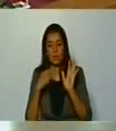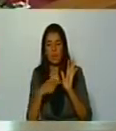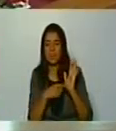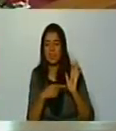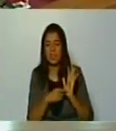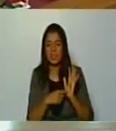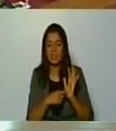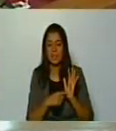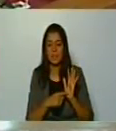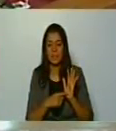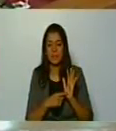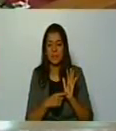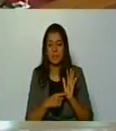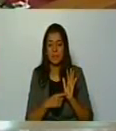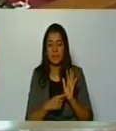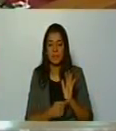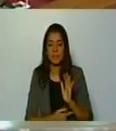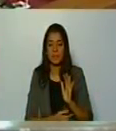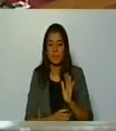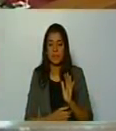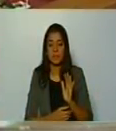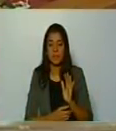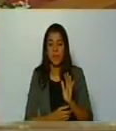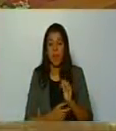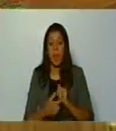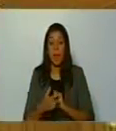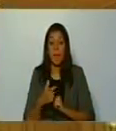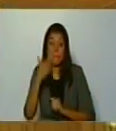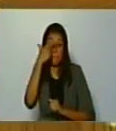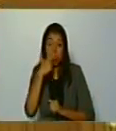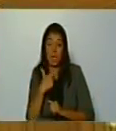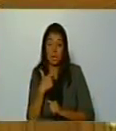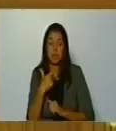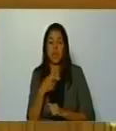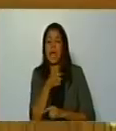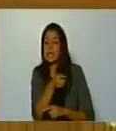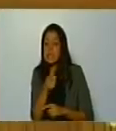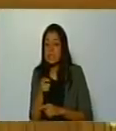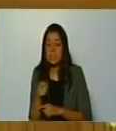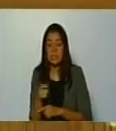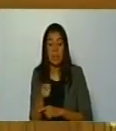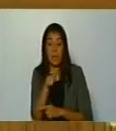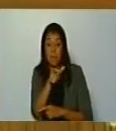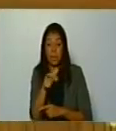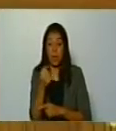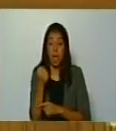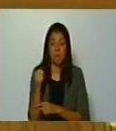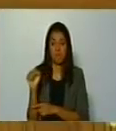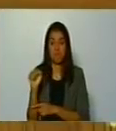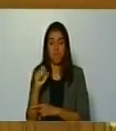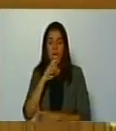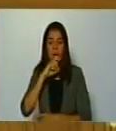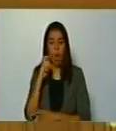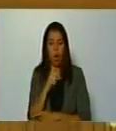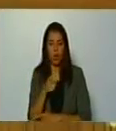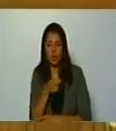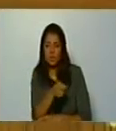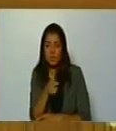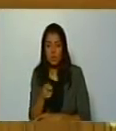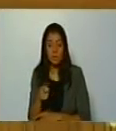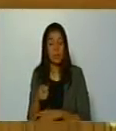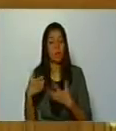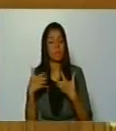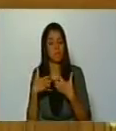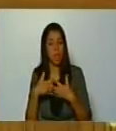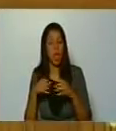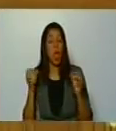dice: quien instigare a la desobediencia de las leyes o al odio entre sus habitantes